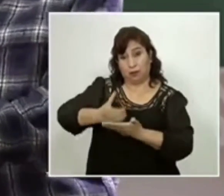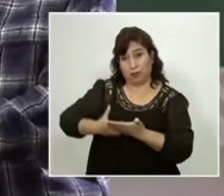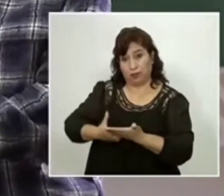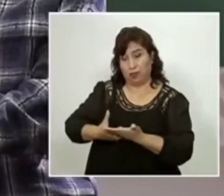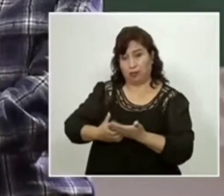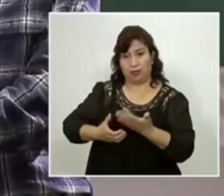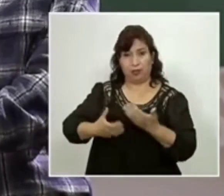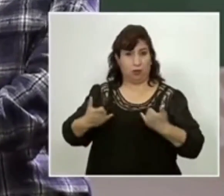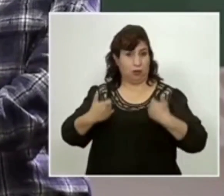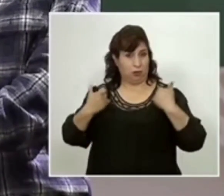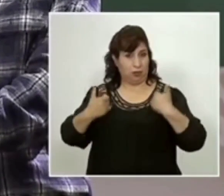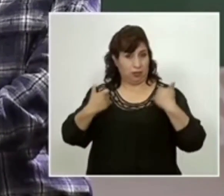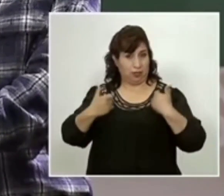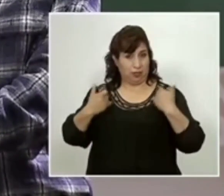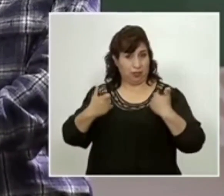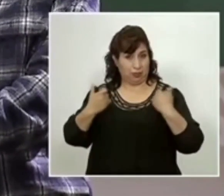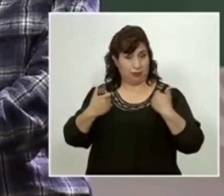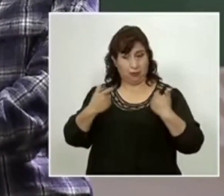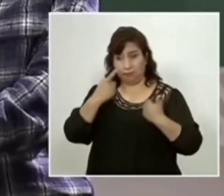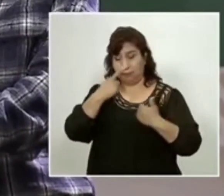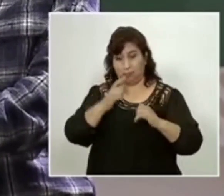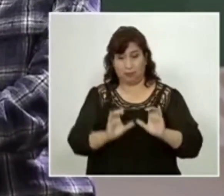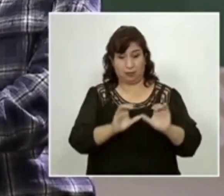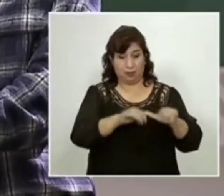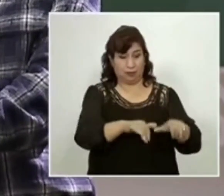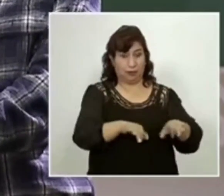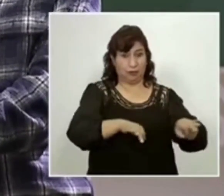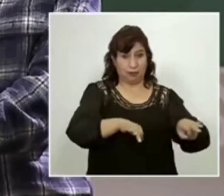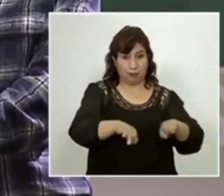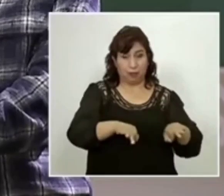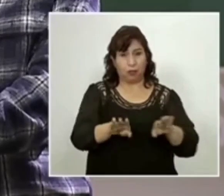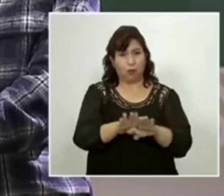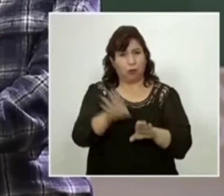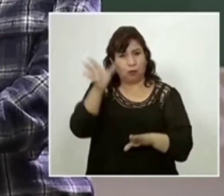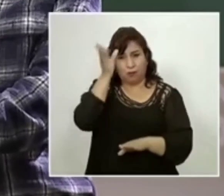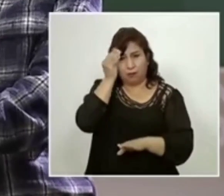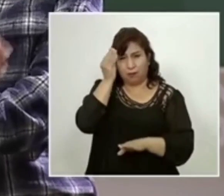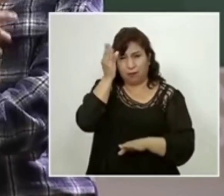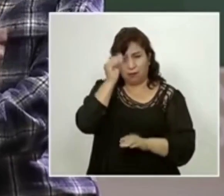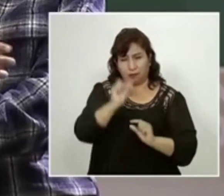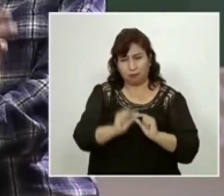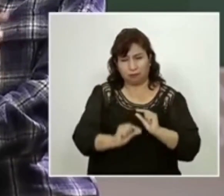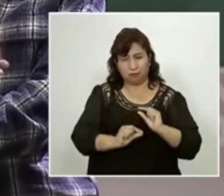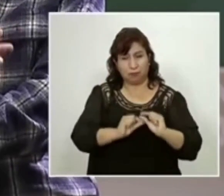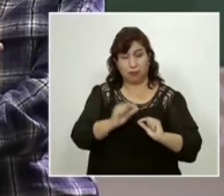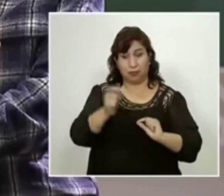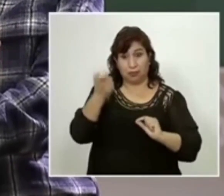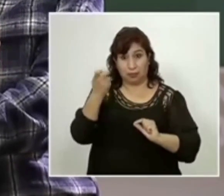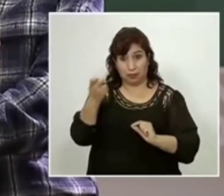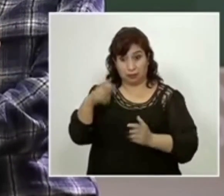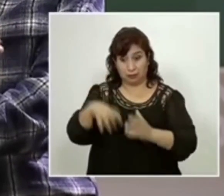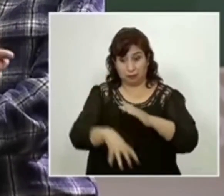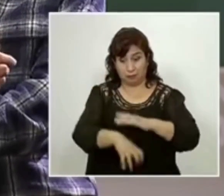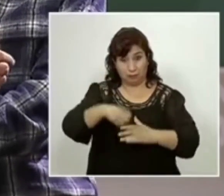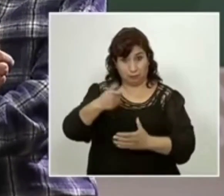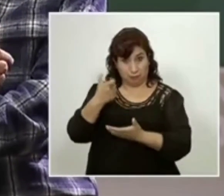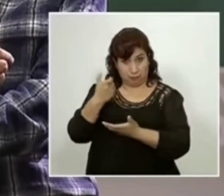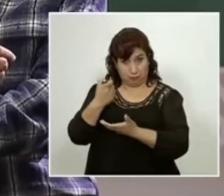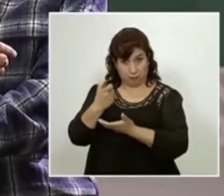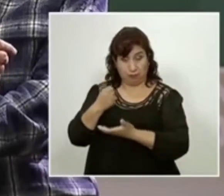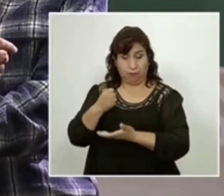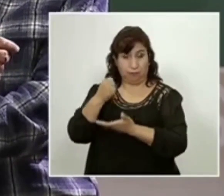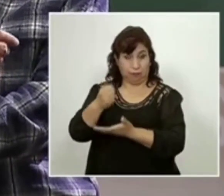jóvenes para trabajar como aprendices, que de ese fondo también